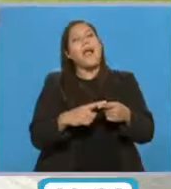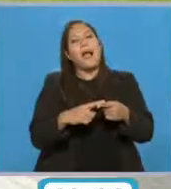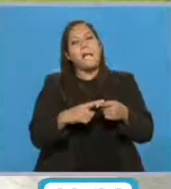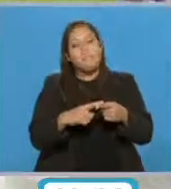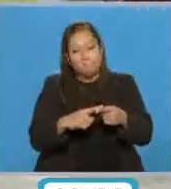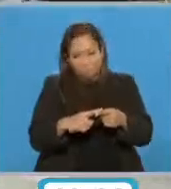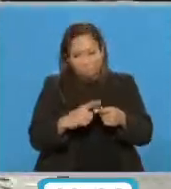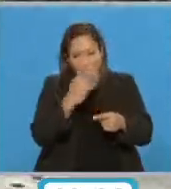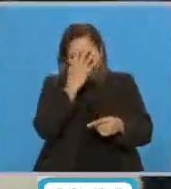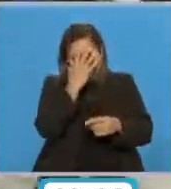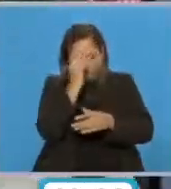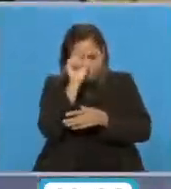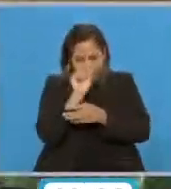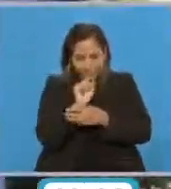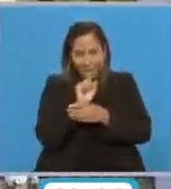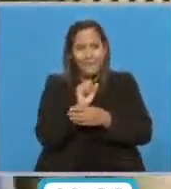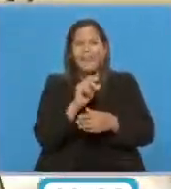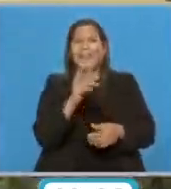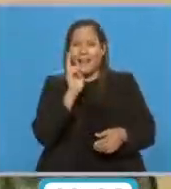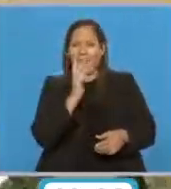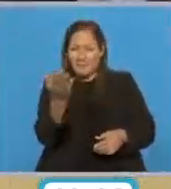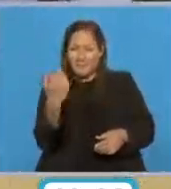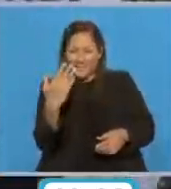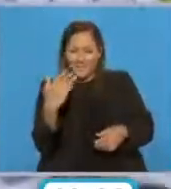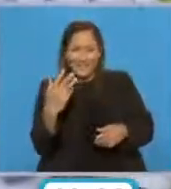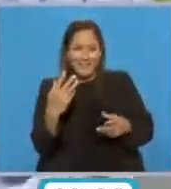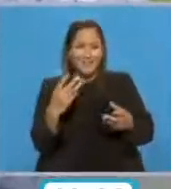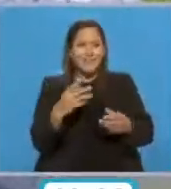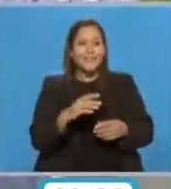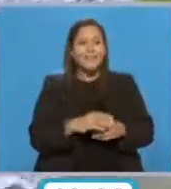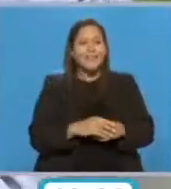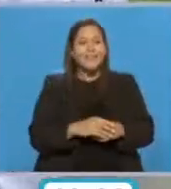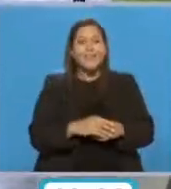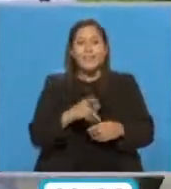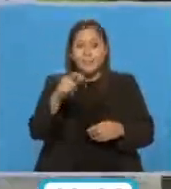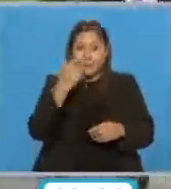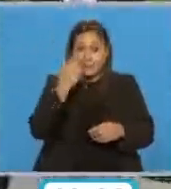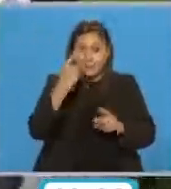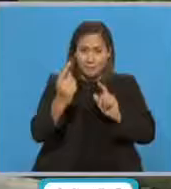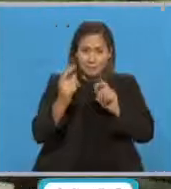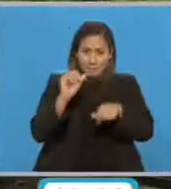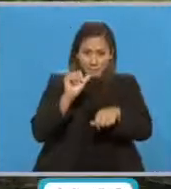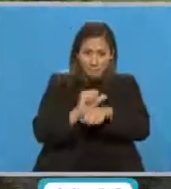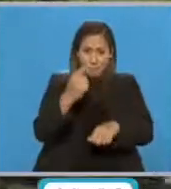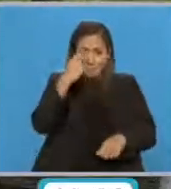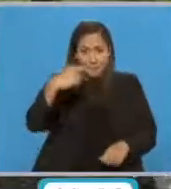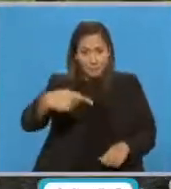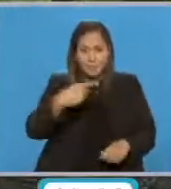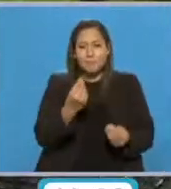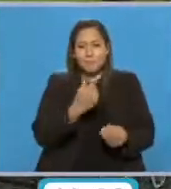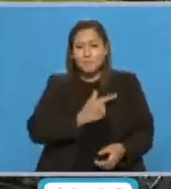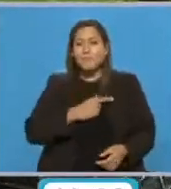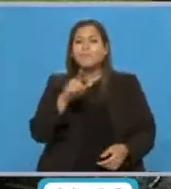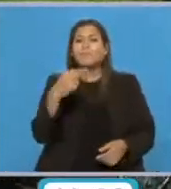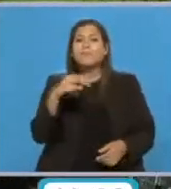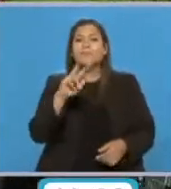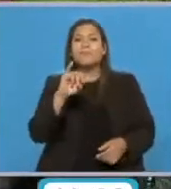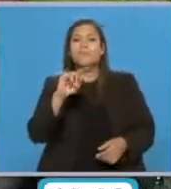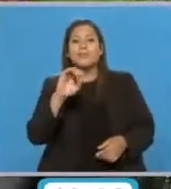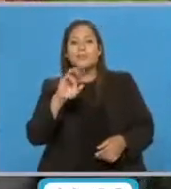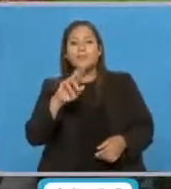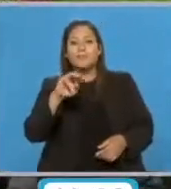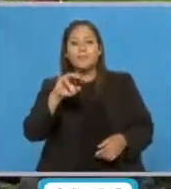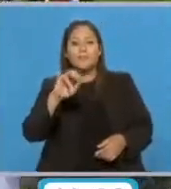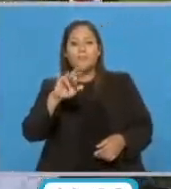dio pena. Usted póngase acá, venga. Me quería hacer una pregunta, maestro. Sí, Mucho gusto, ¿su nombre, maestro? Víctor